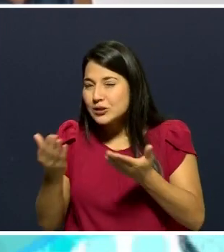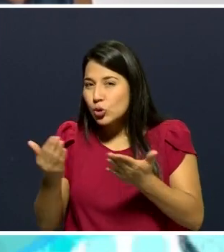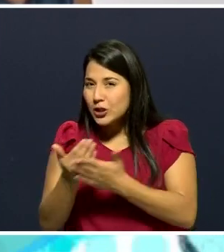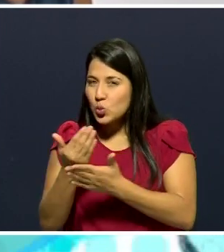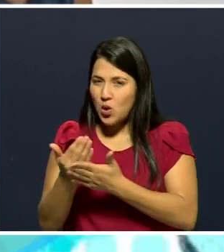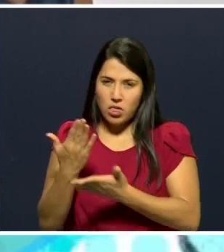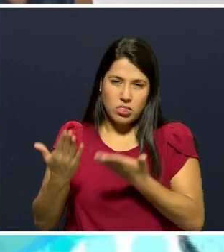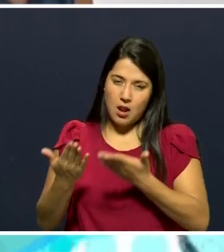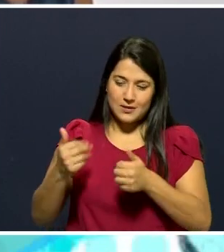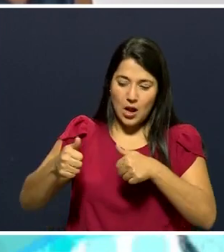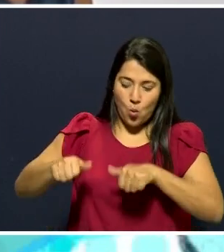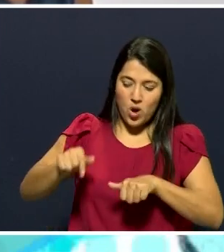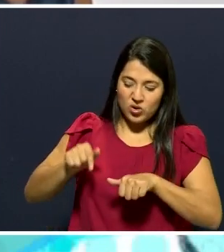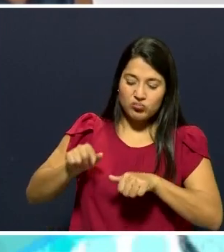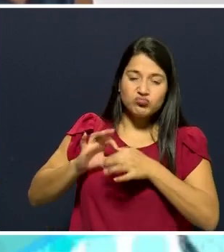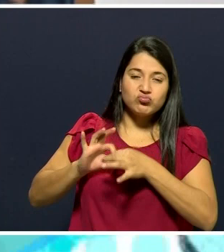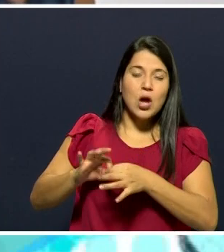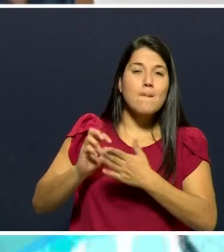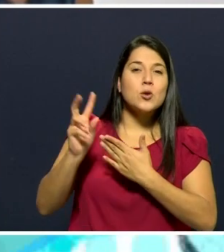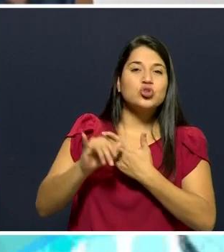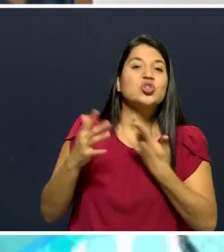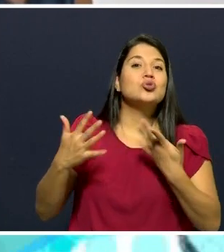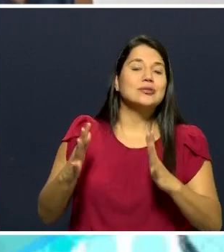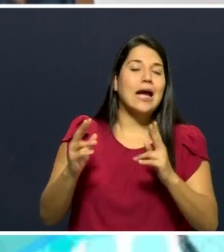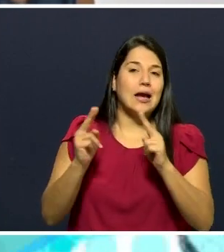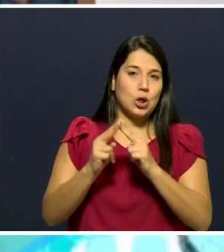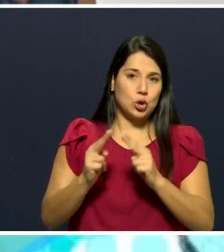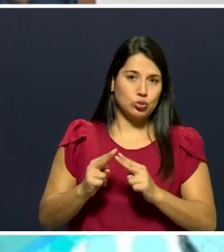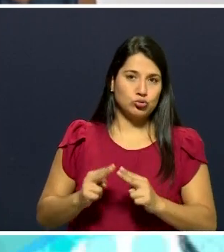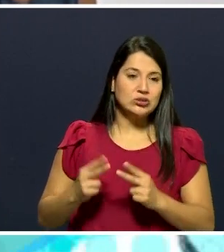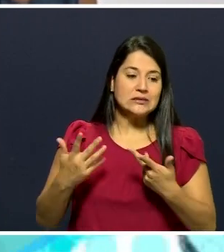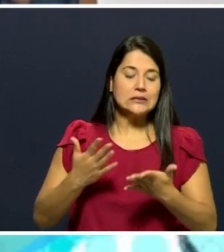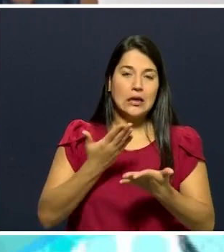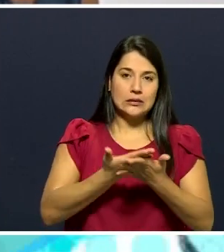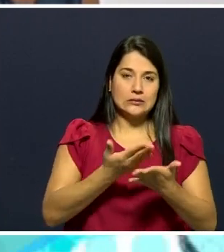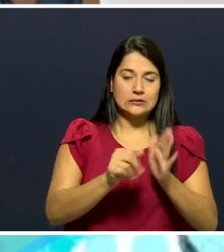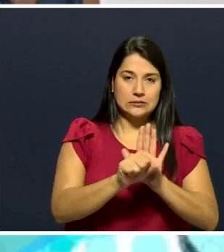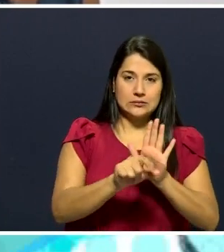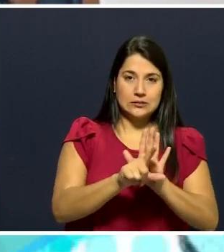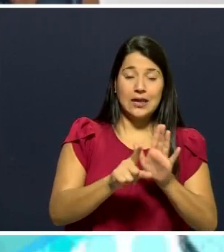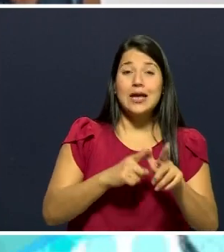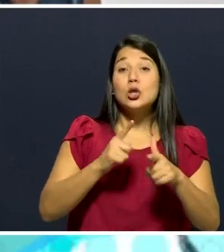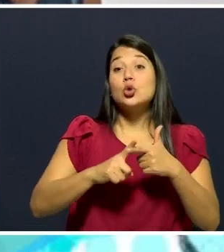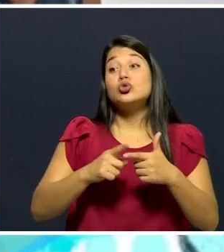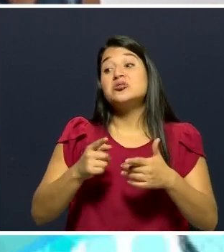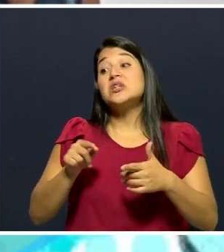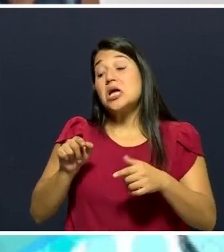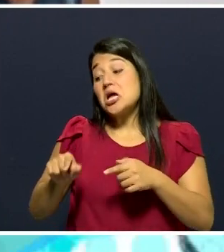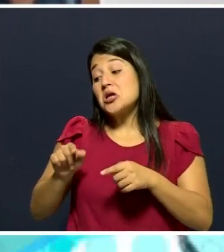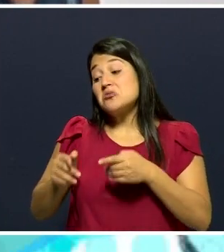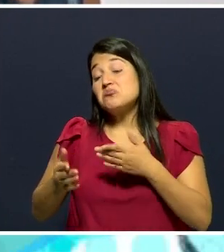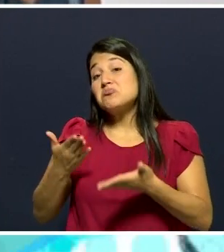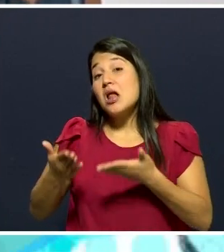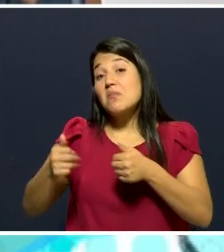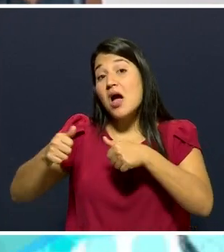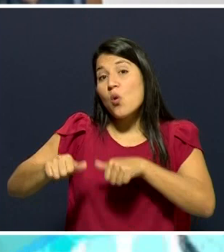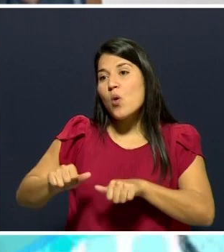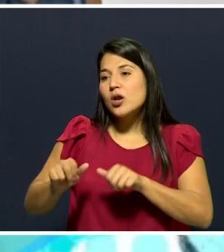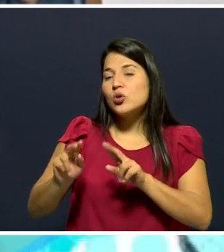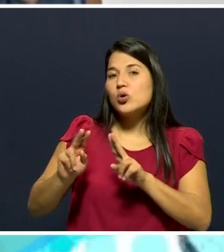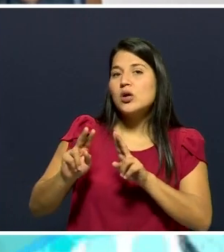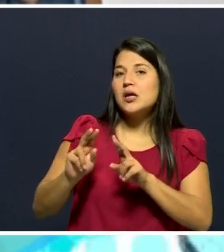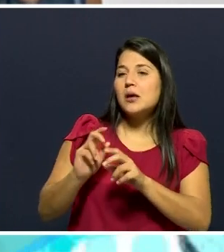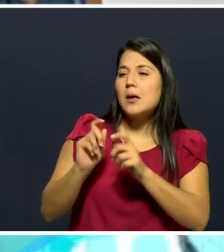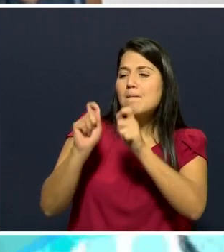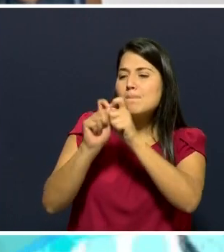son proyectos que se conocen. Y por lo tanto que lo importante es poner algunas temáticas generales que garanticen empujar esos proyectos de parte de